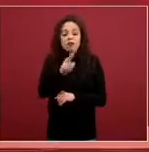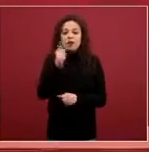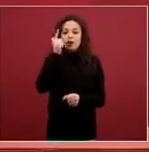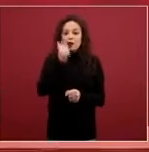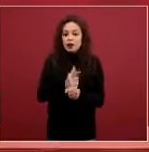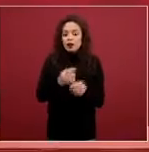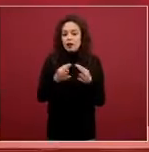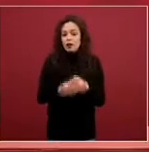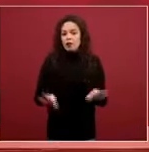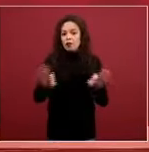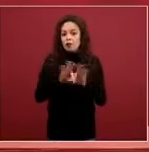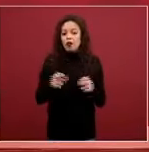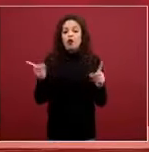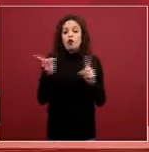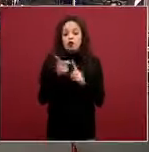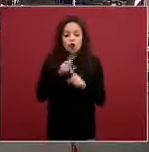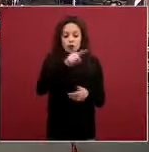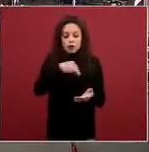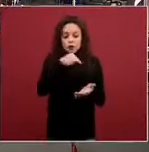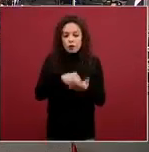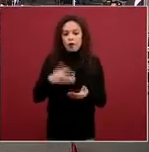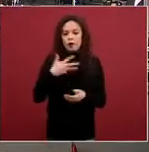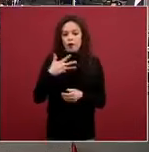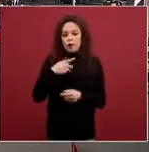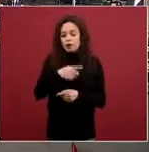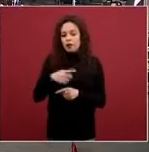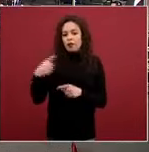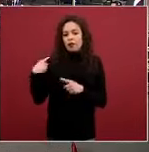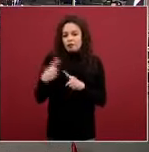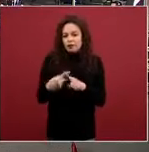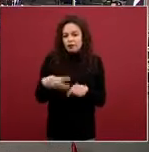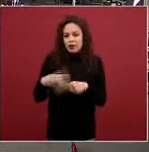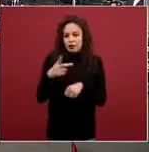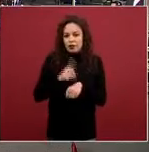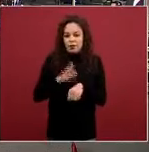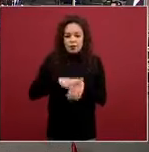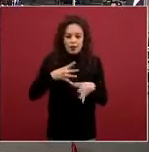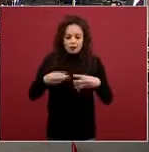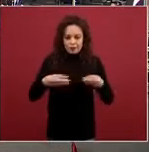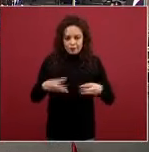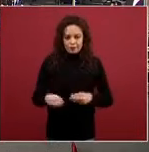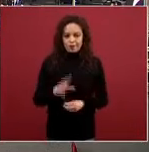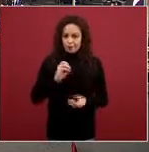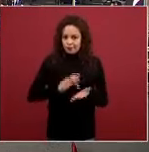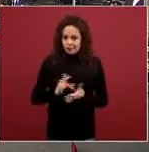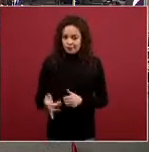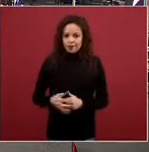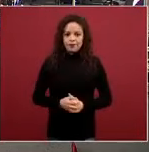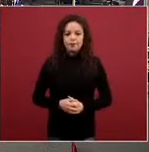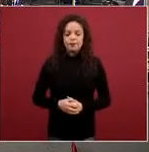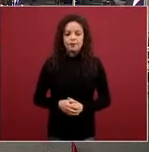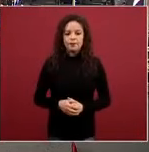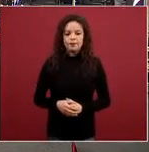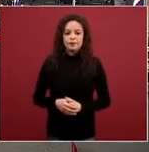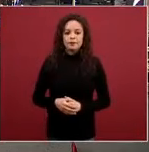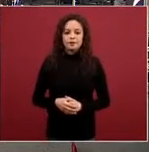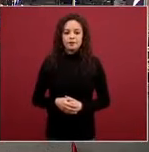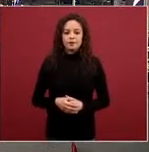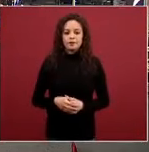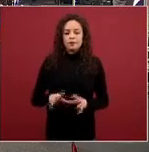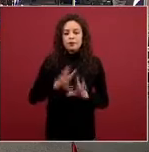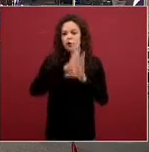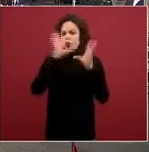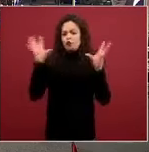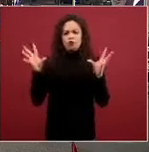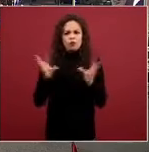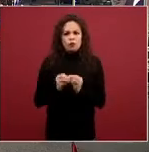en los últimos 14 días. Muchas gracias. La disponibilidad de las camas, la recuperación. Todo, nada